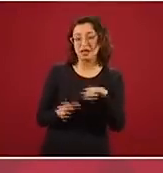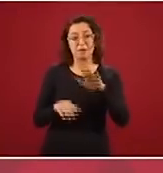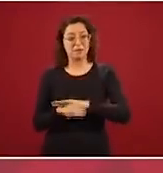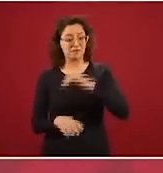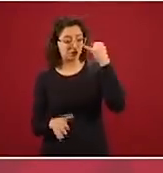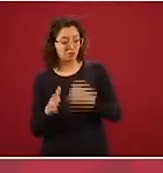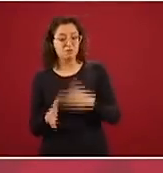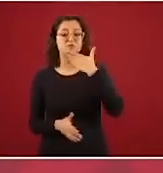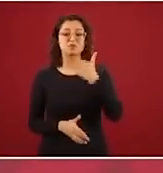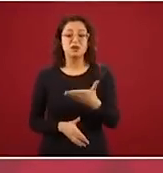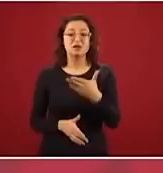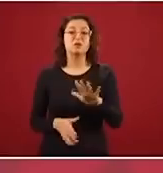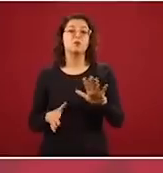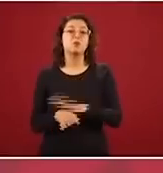régimen,